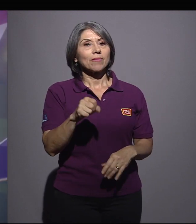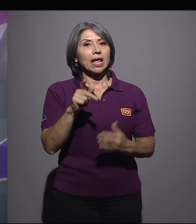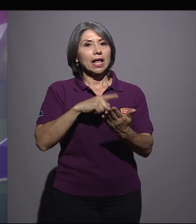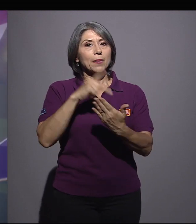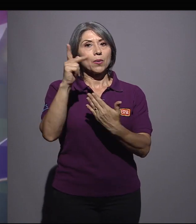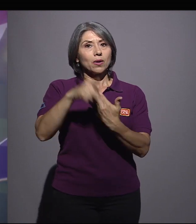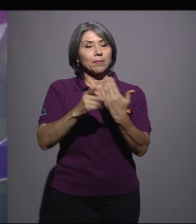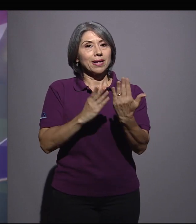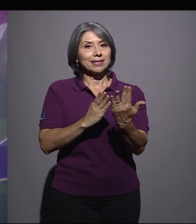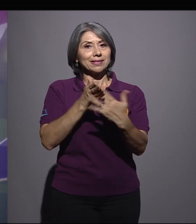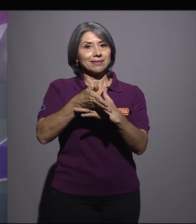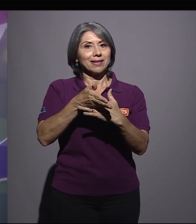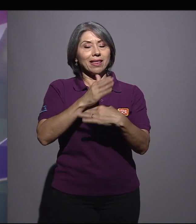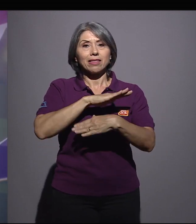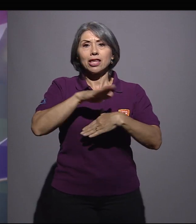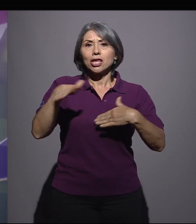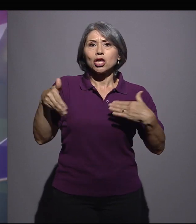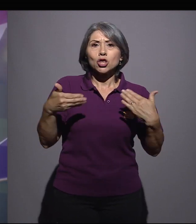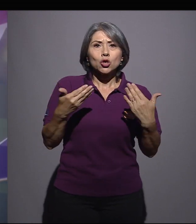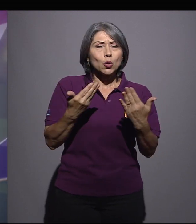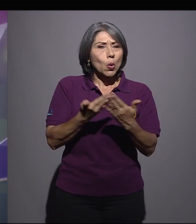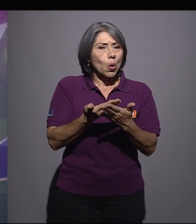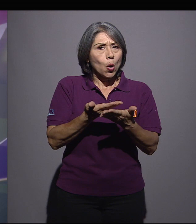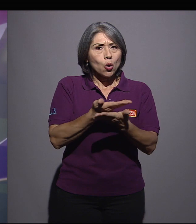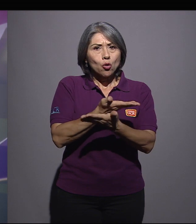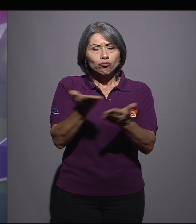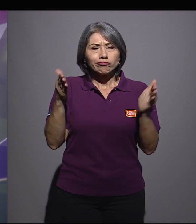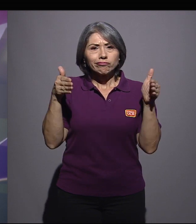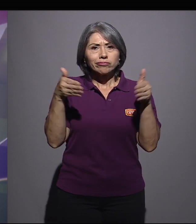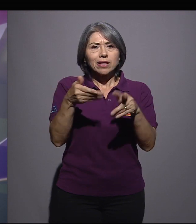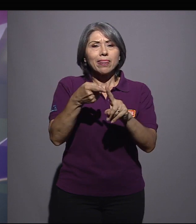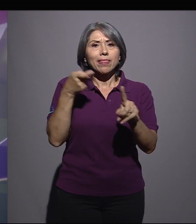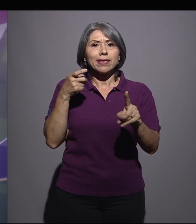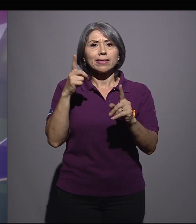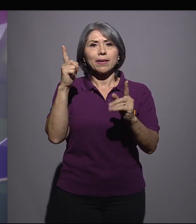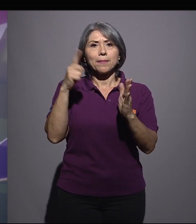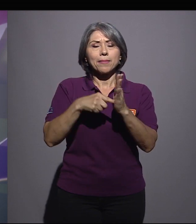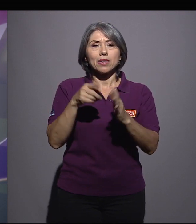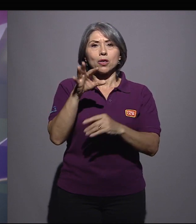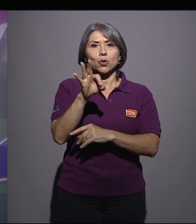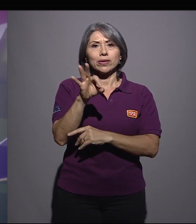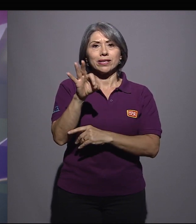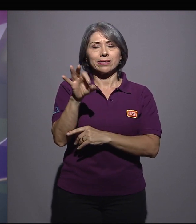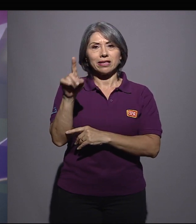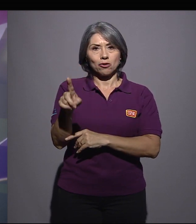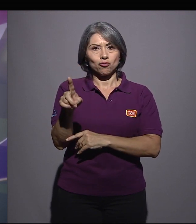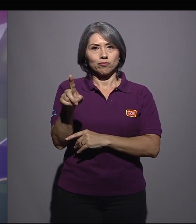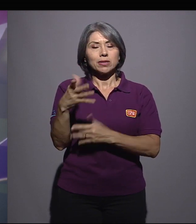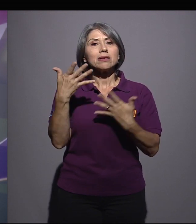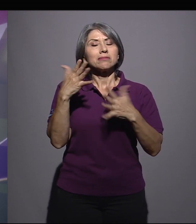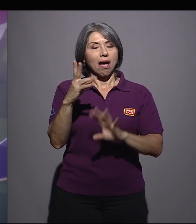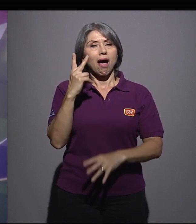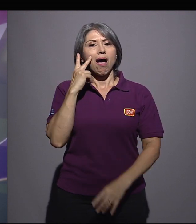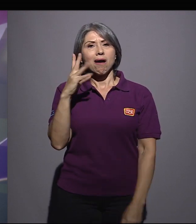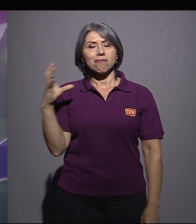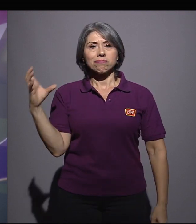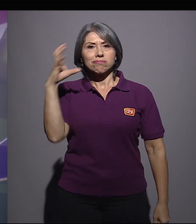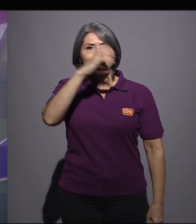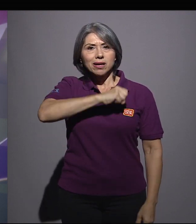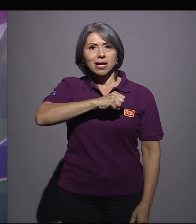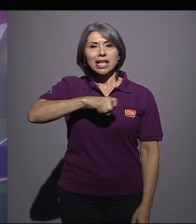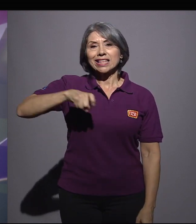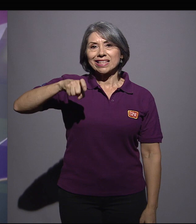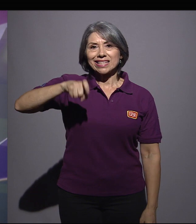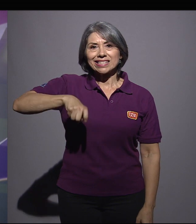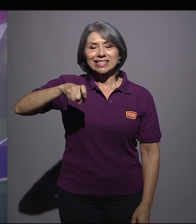de accesibilidad y todo lo que él ha enmarcado se vio desde 1991, ¿verdad?, la necesidad de ir atendiendo lo que